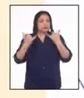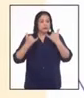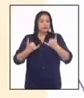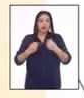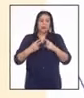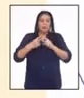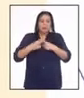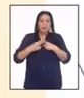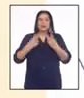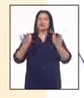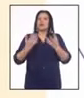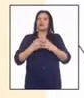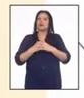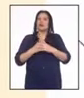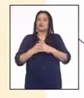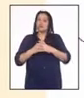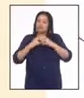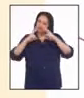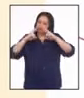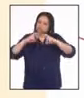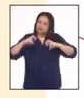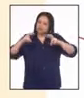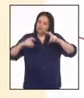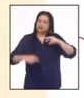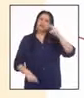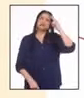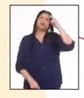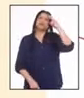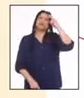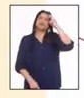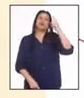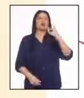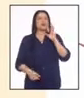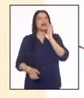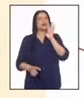reflexionando sobre la contaminación ambiental.